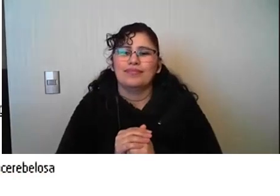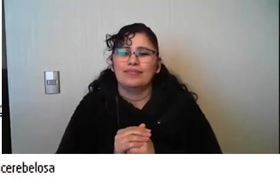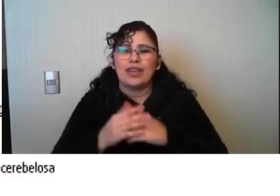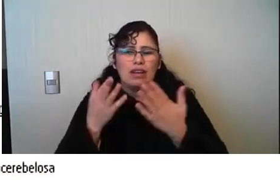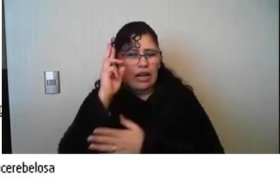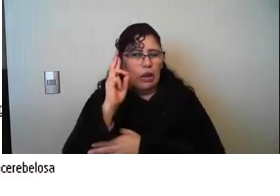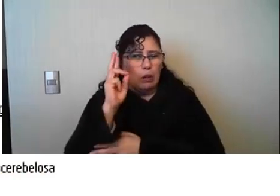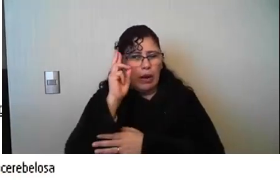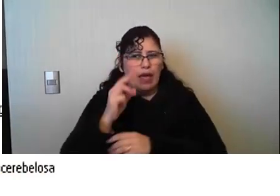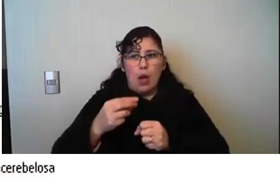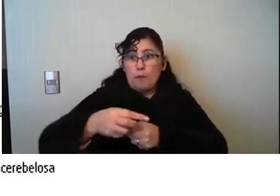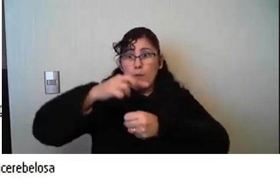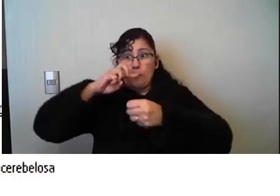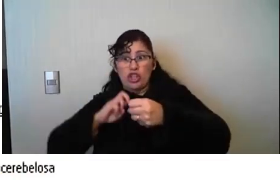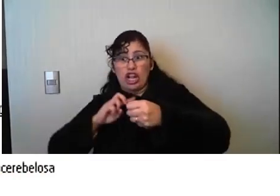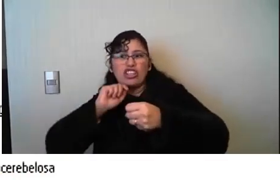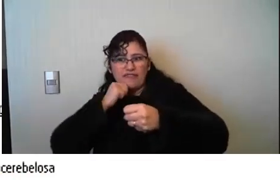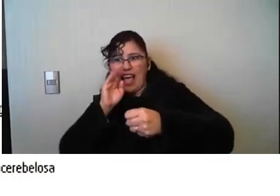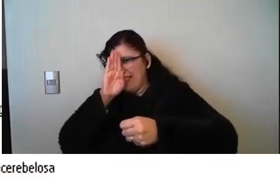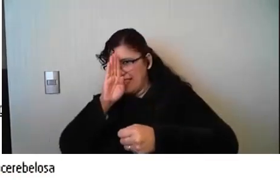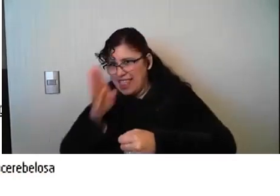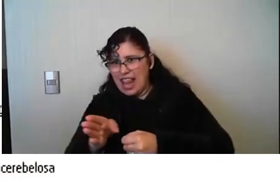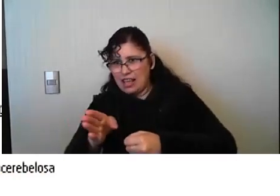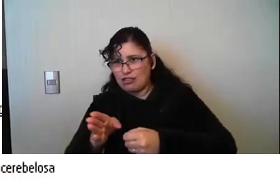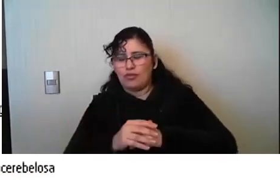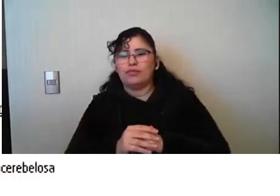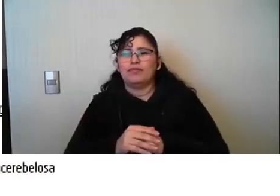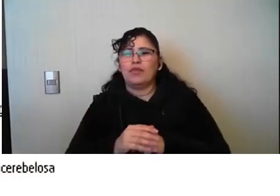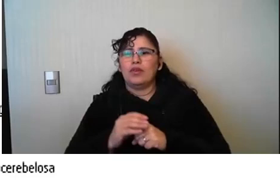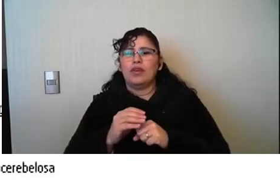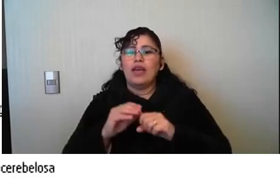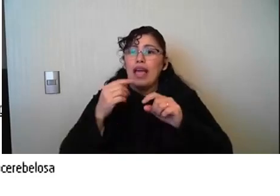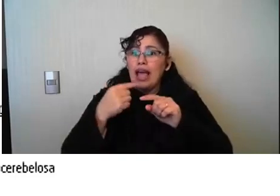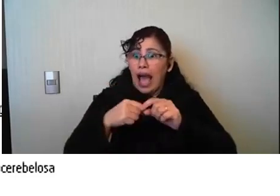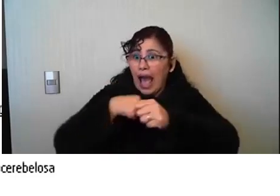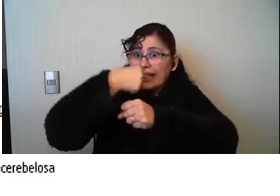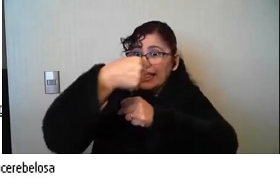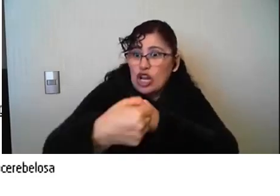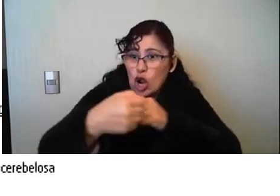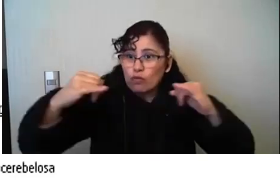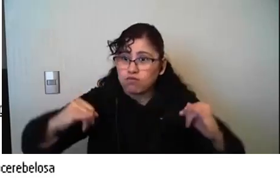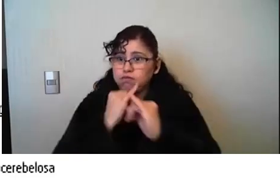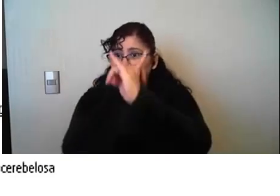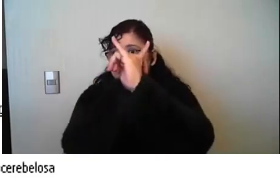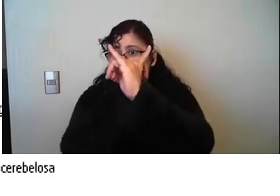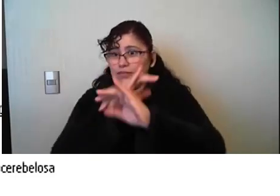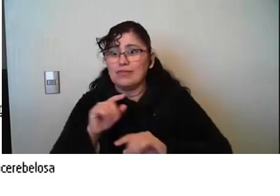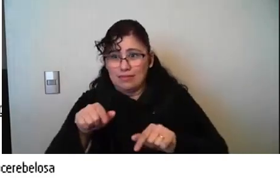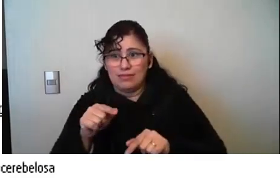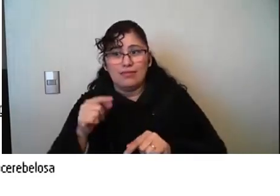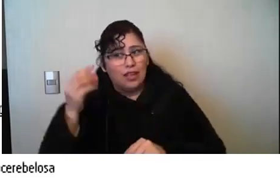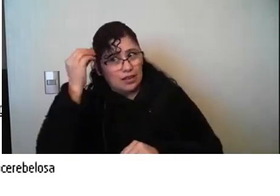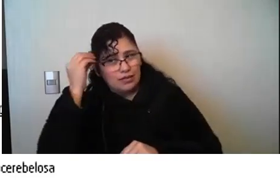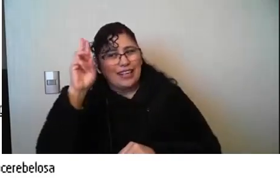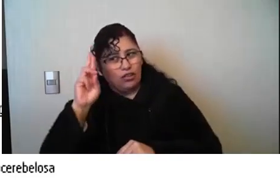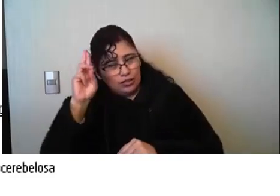que el posterior es el directo y el anterior es el cruzado, es decir,